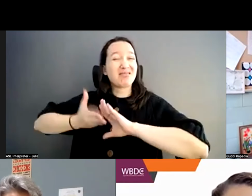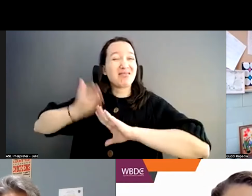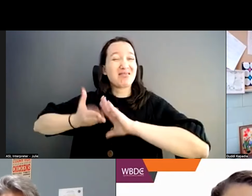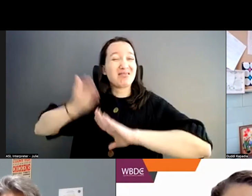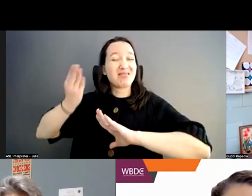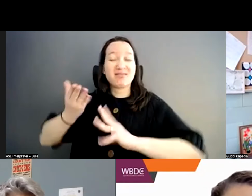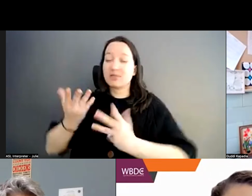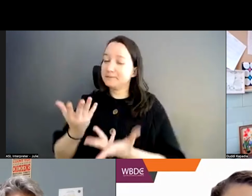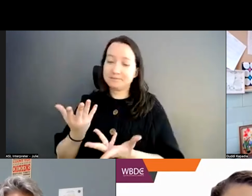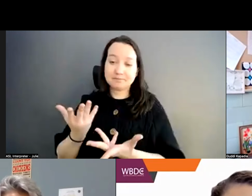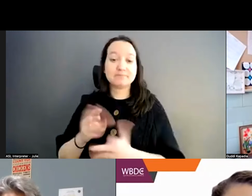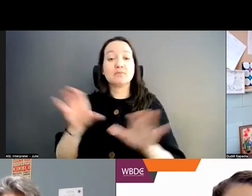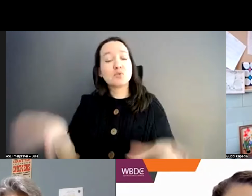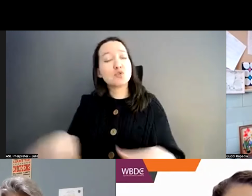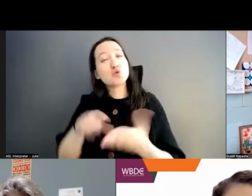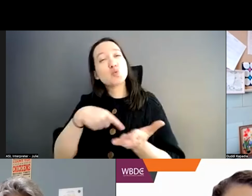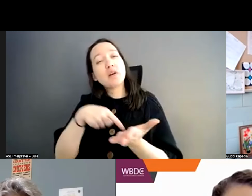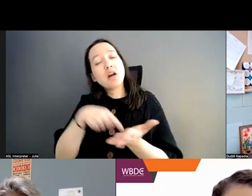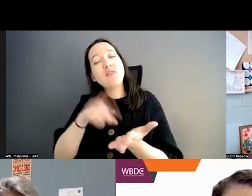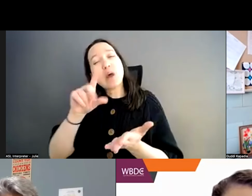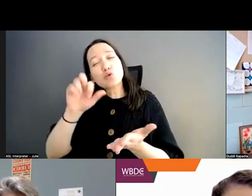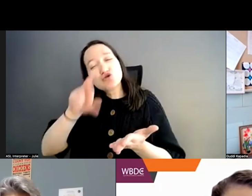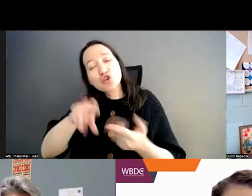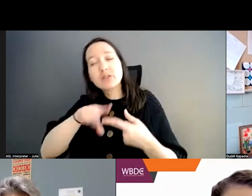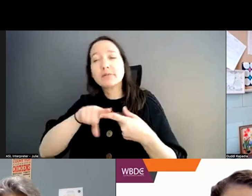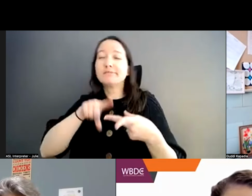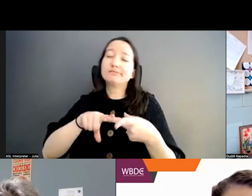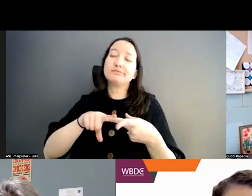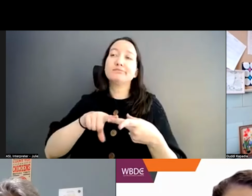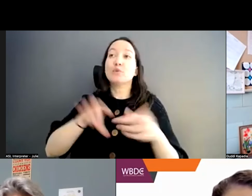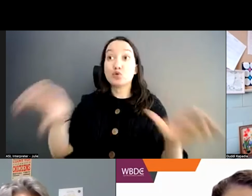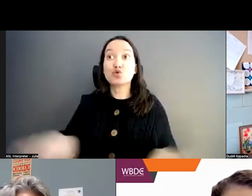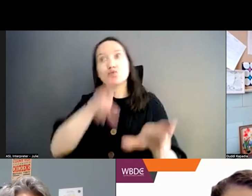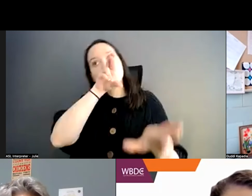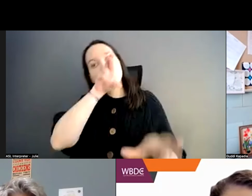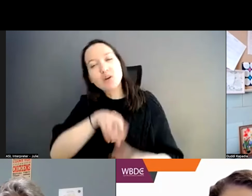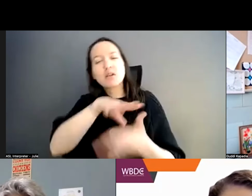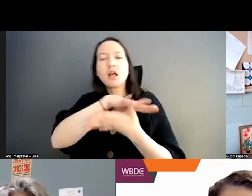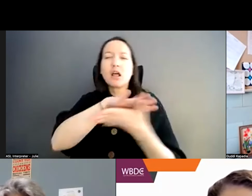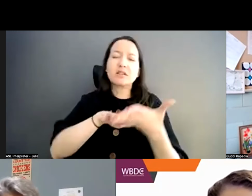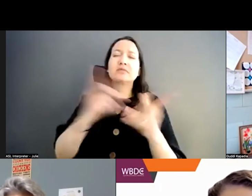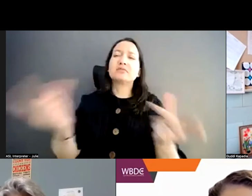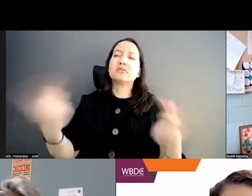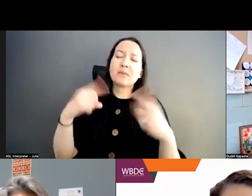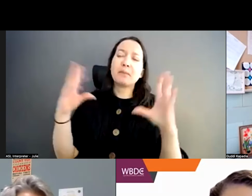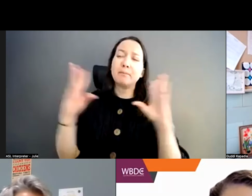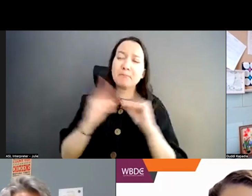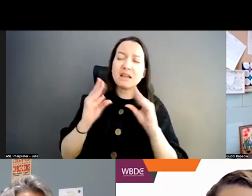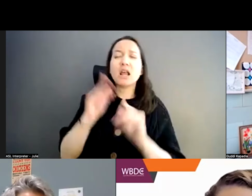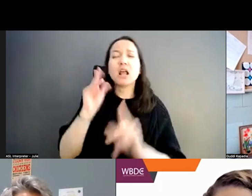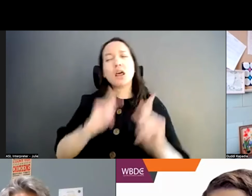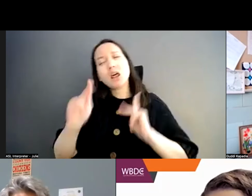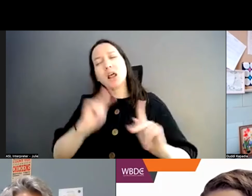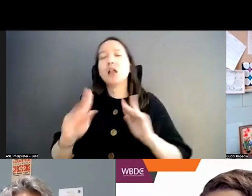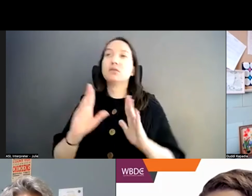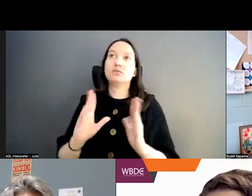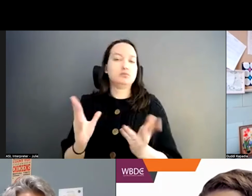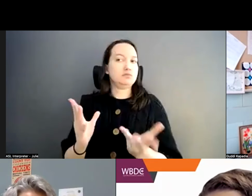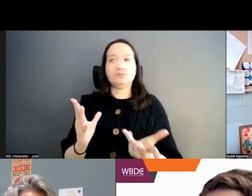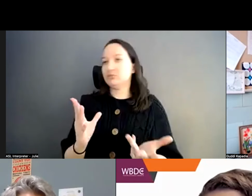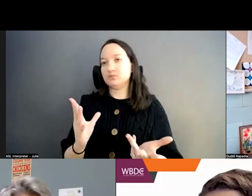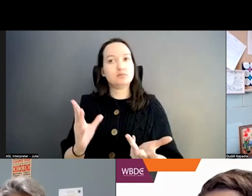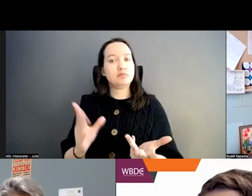persona opere el tipo de programa que tienen operar. Hacer los vouchers, hacer los requisitos de informes, venir a las reuniones